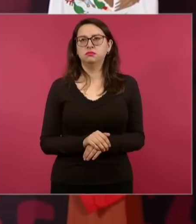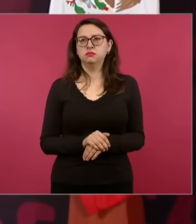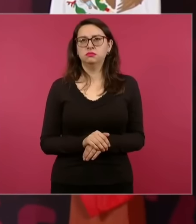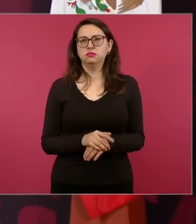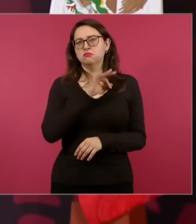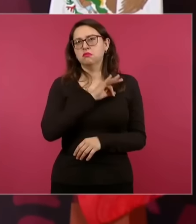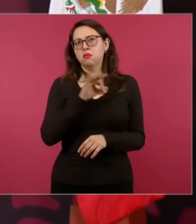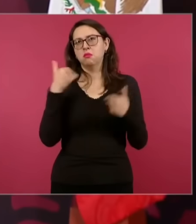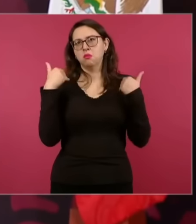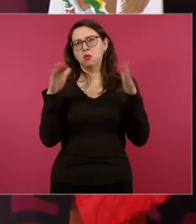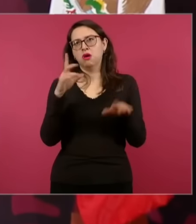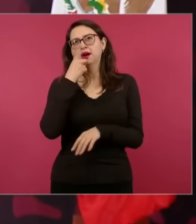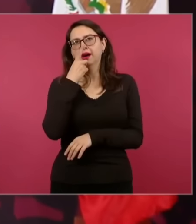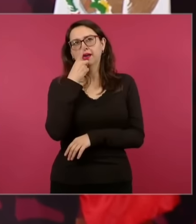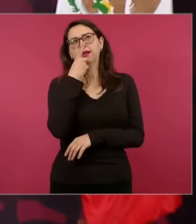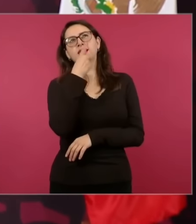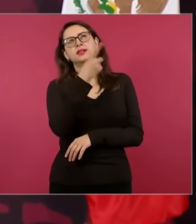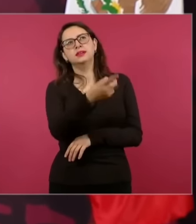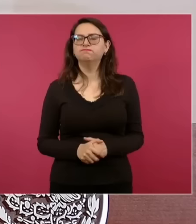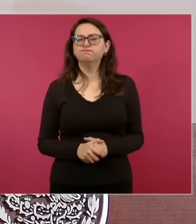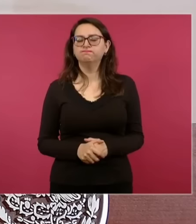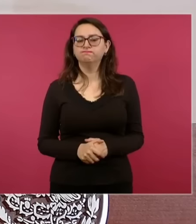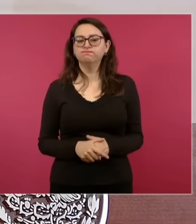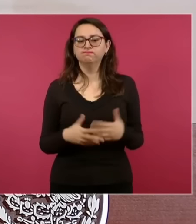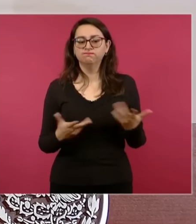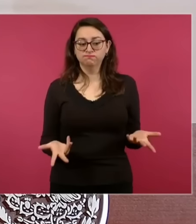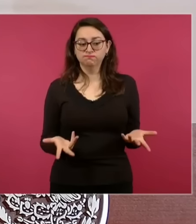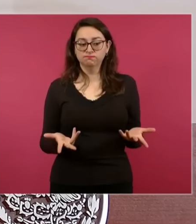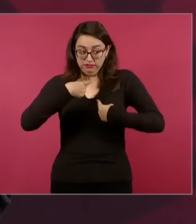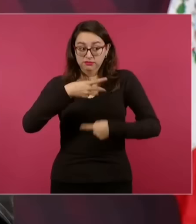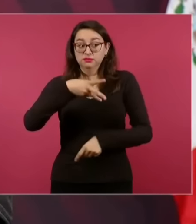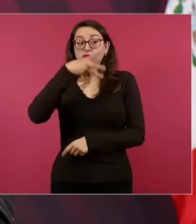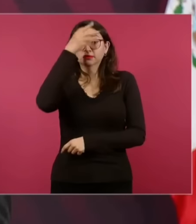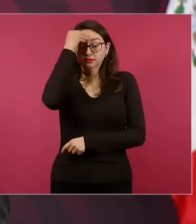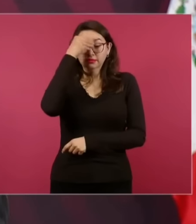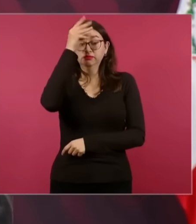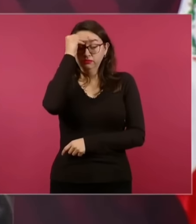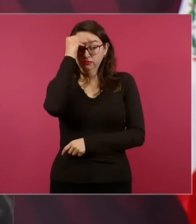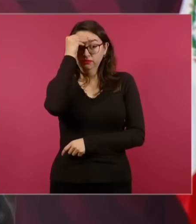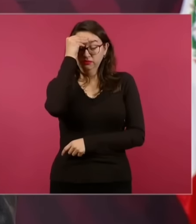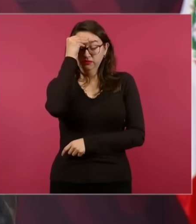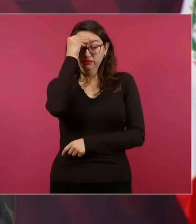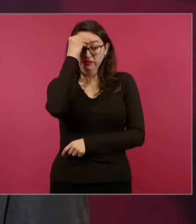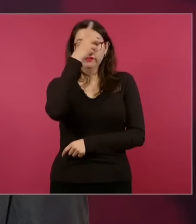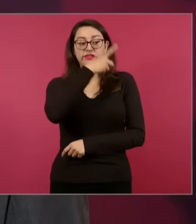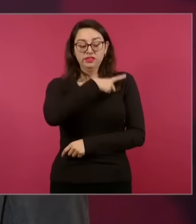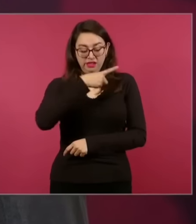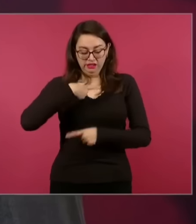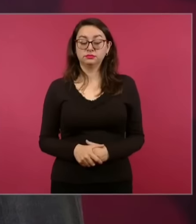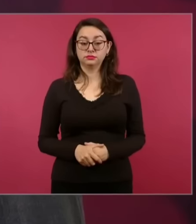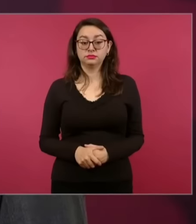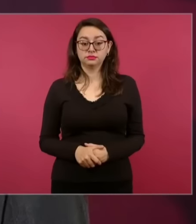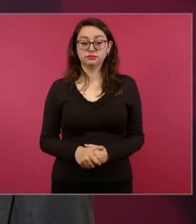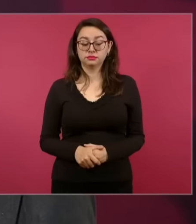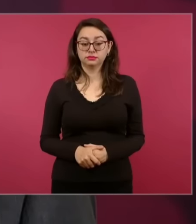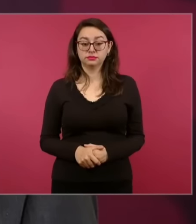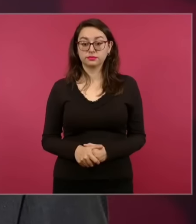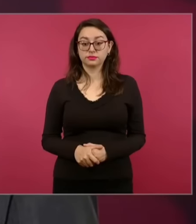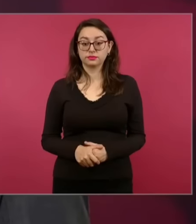le diría: aprende a autolimitarte. Hay que aprender a autolimitarnos.